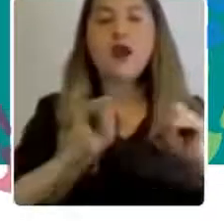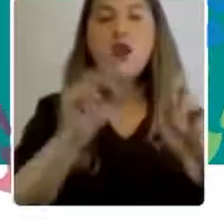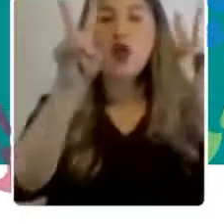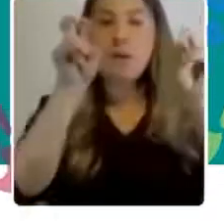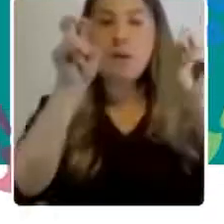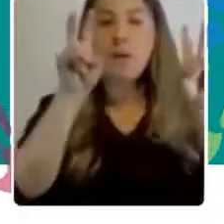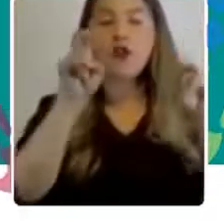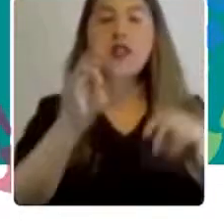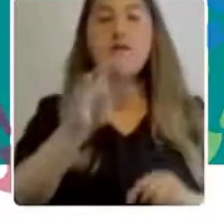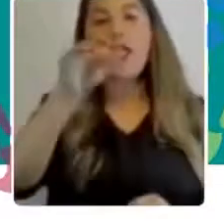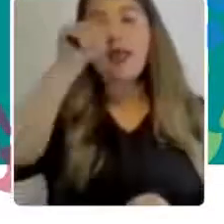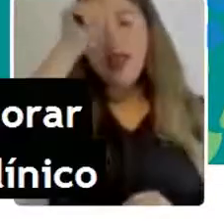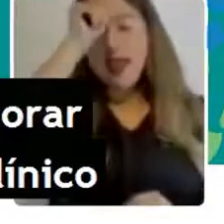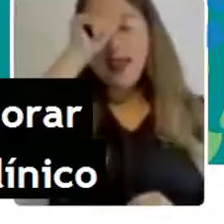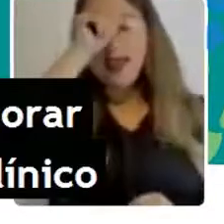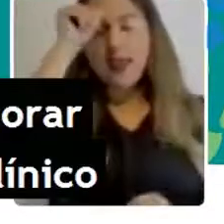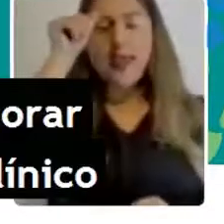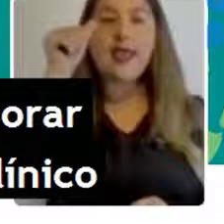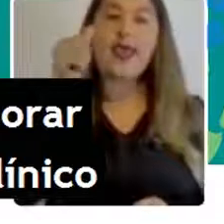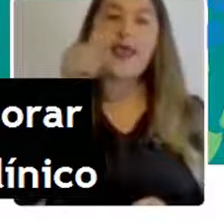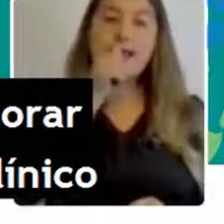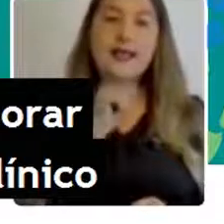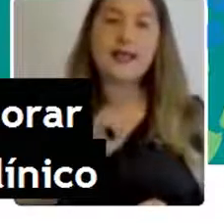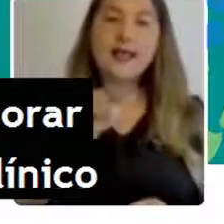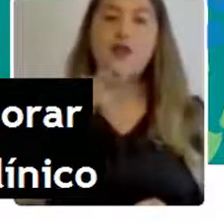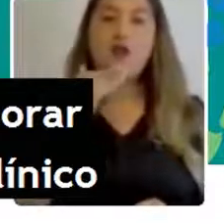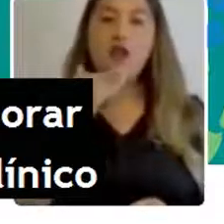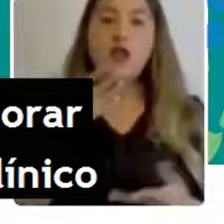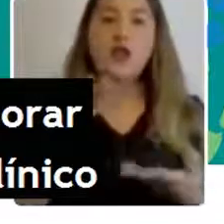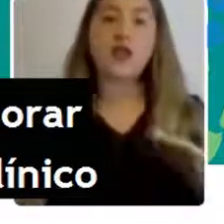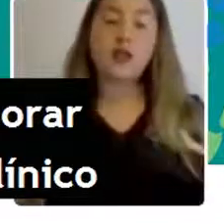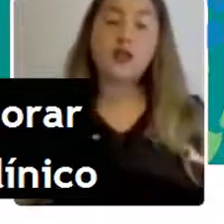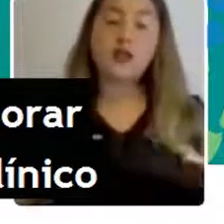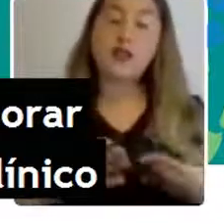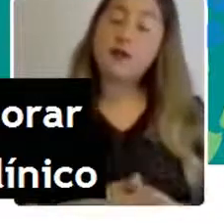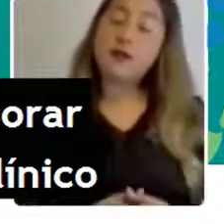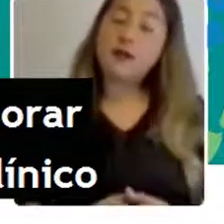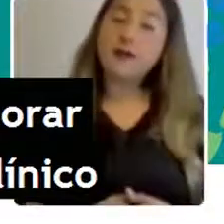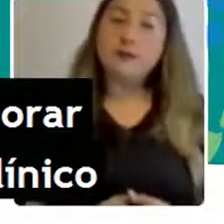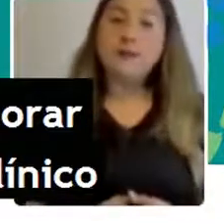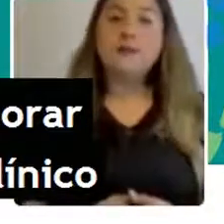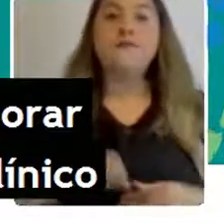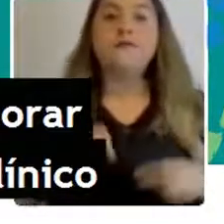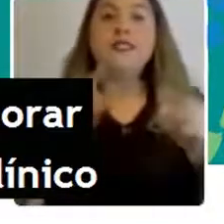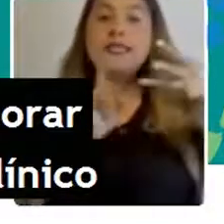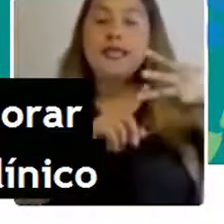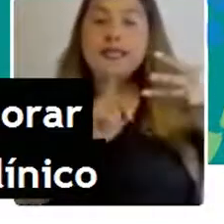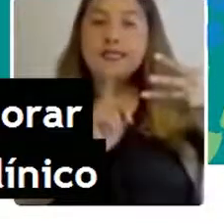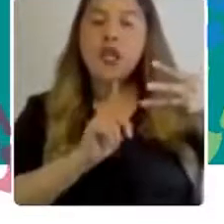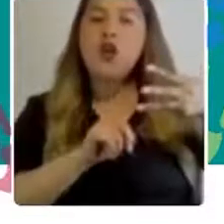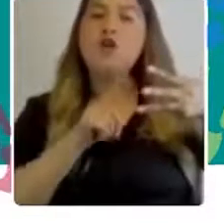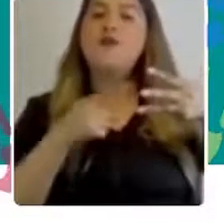locales. La tercera función está colaborar